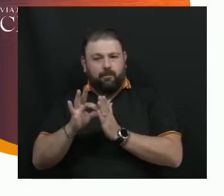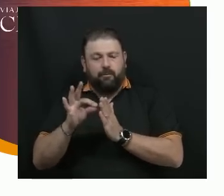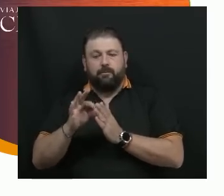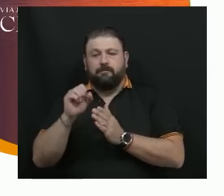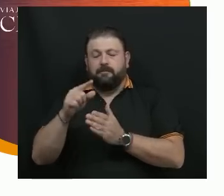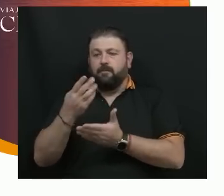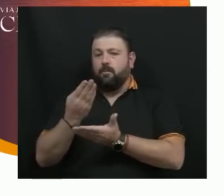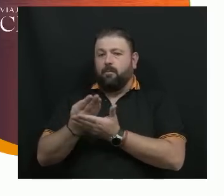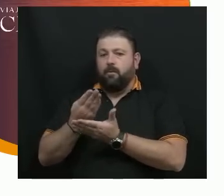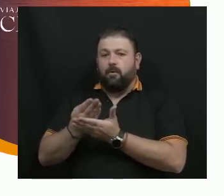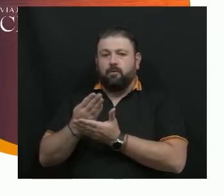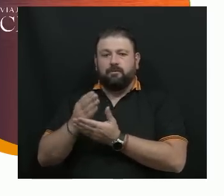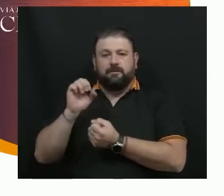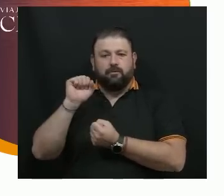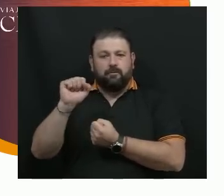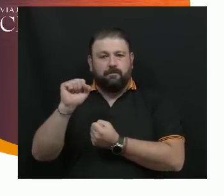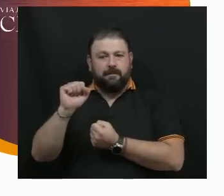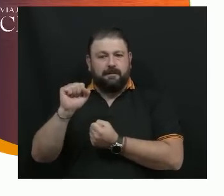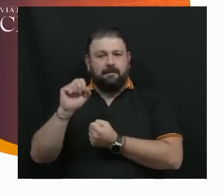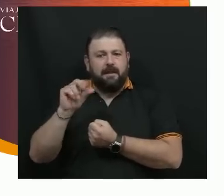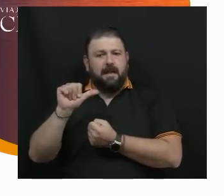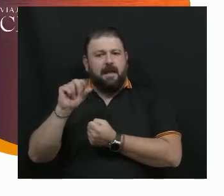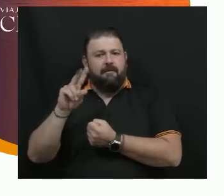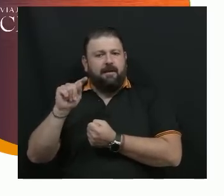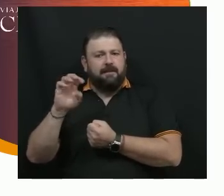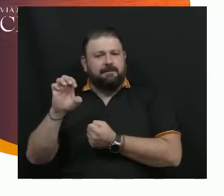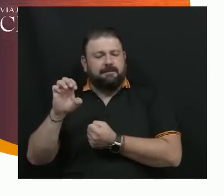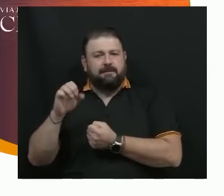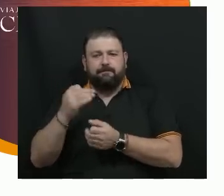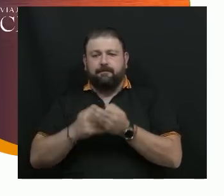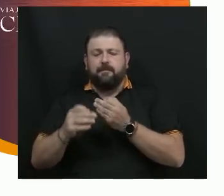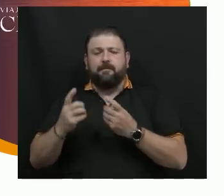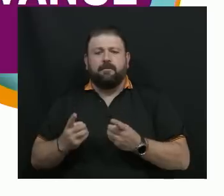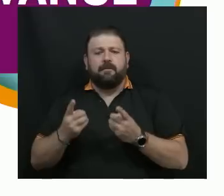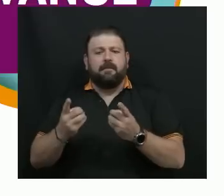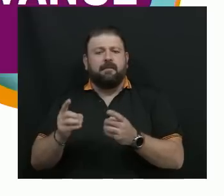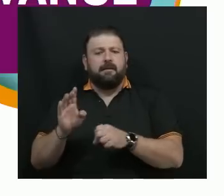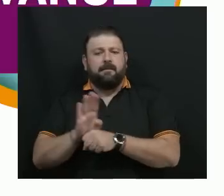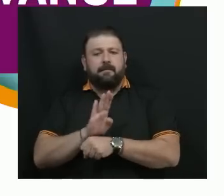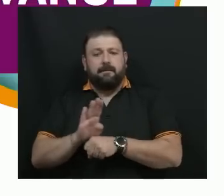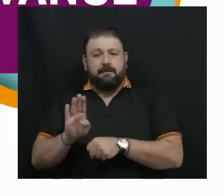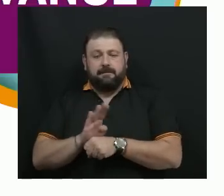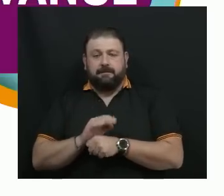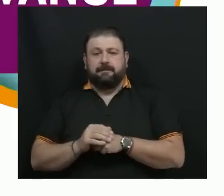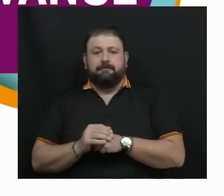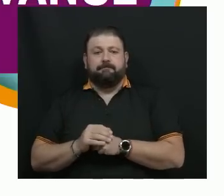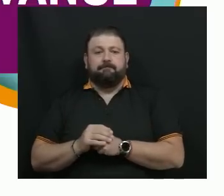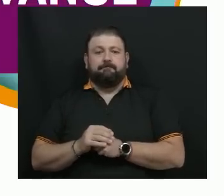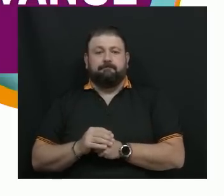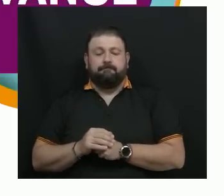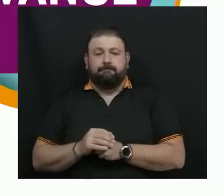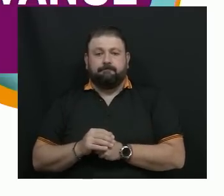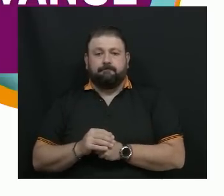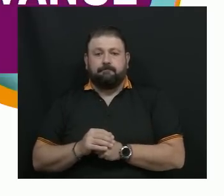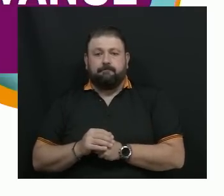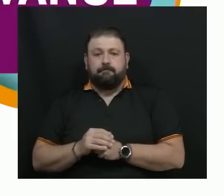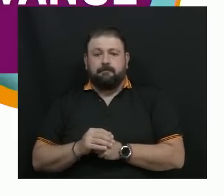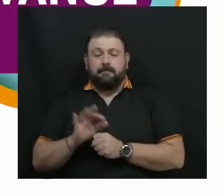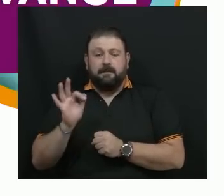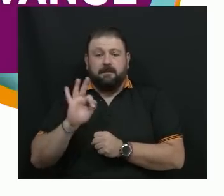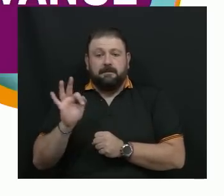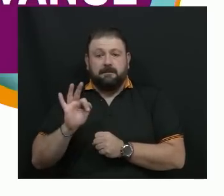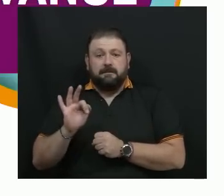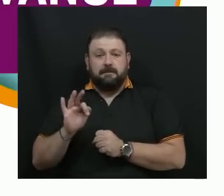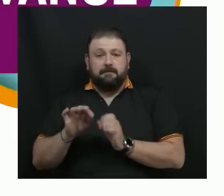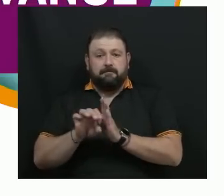Avance, ¿en qué consistirán estas acciones? Sí, el beneficio o bueno, la acción temporal es de que si, por